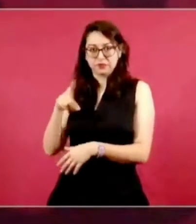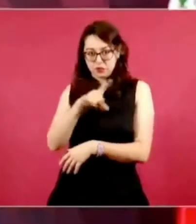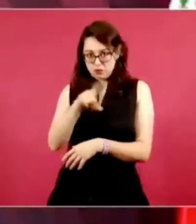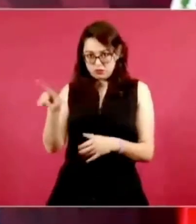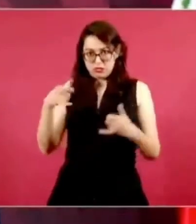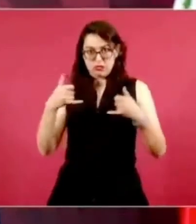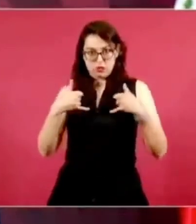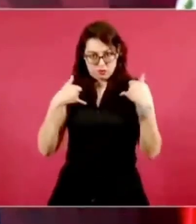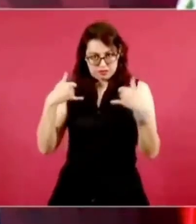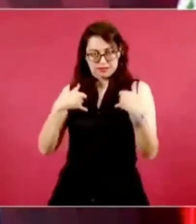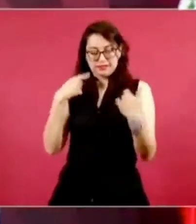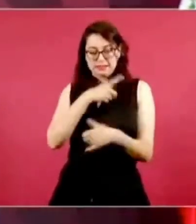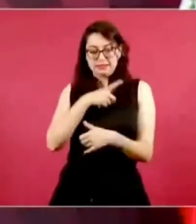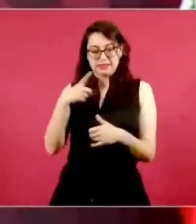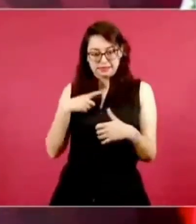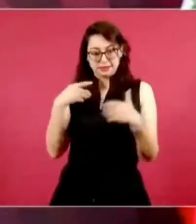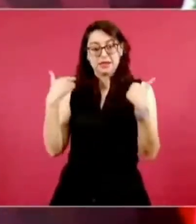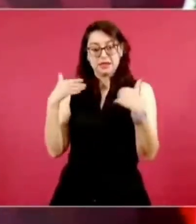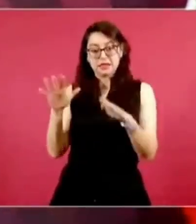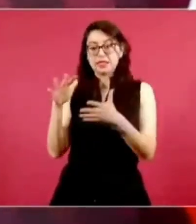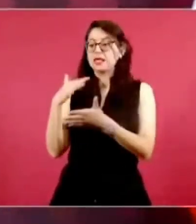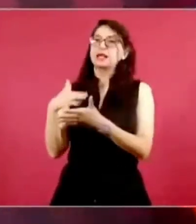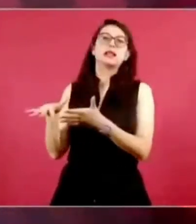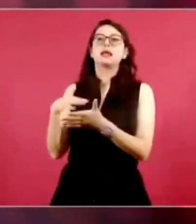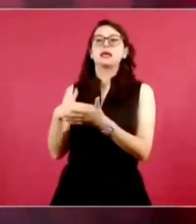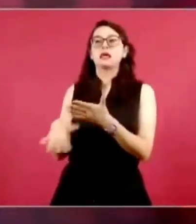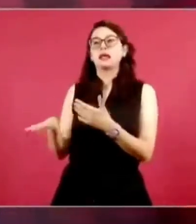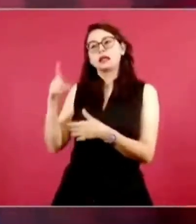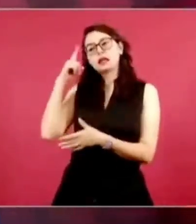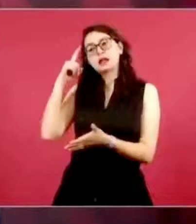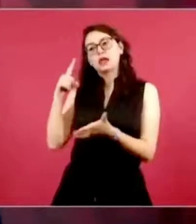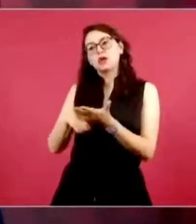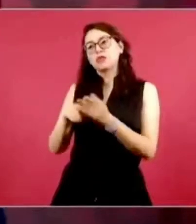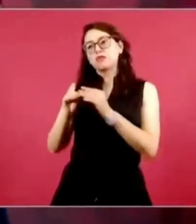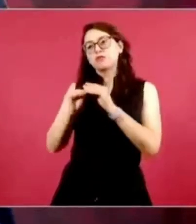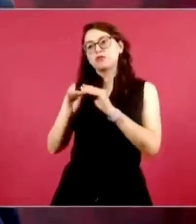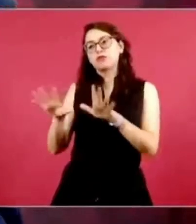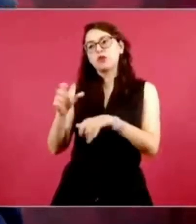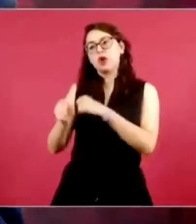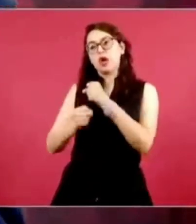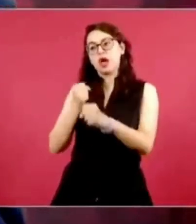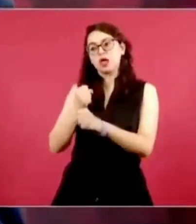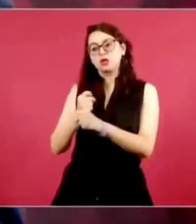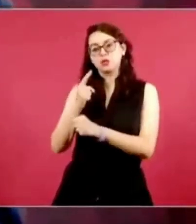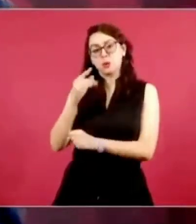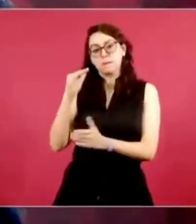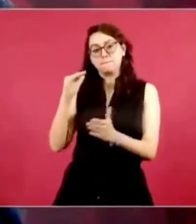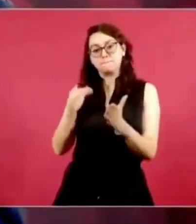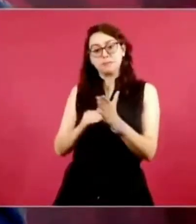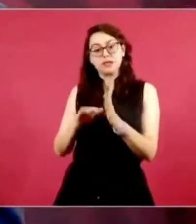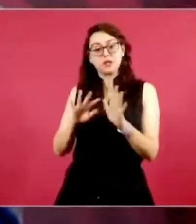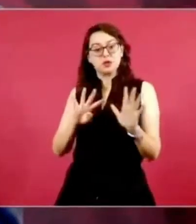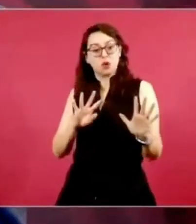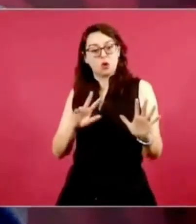lo publicó como en 1890, aquí nos va a ayudar